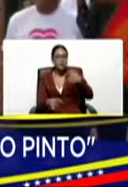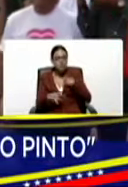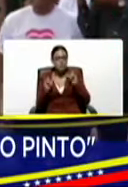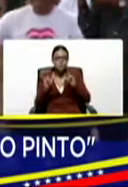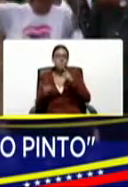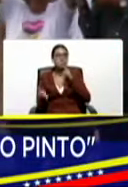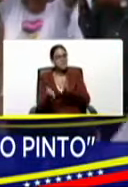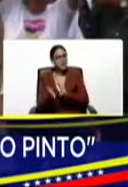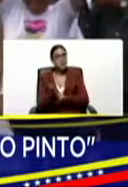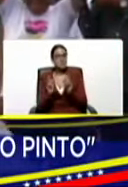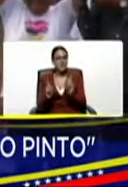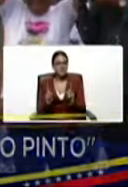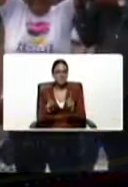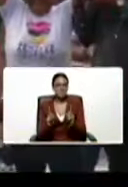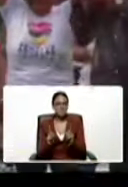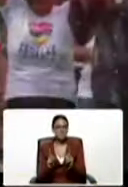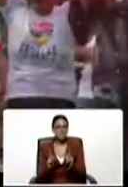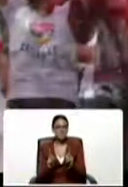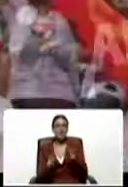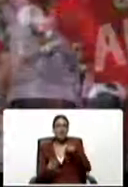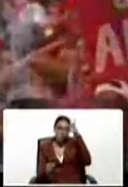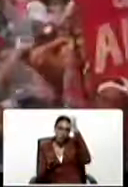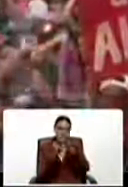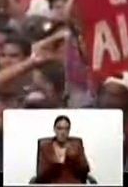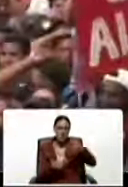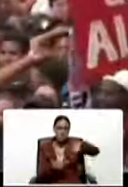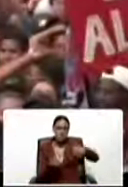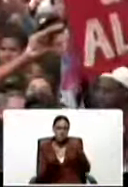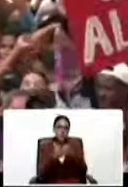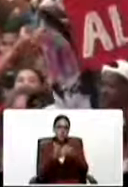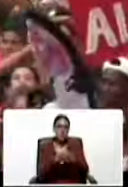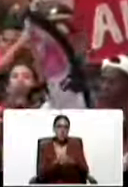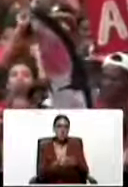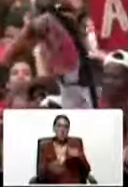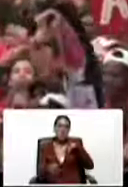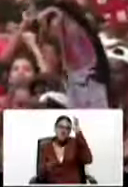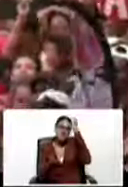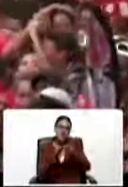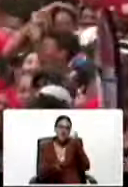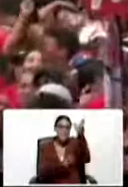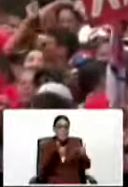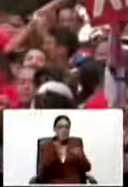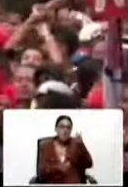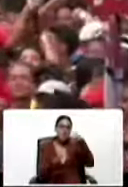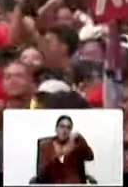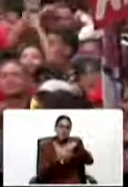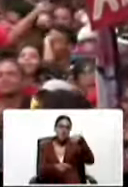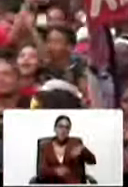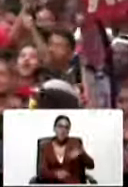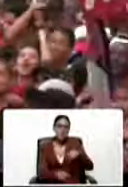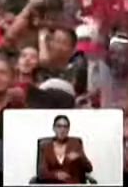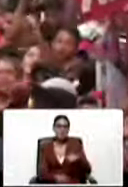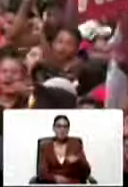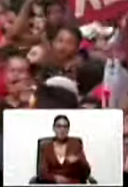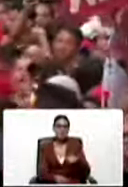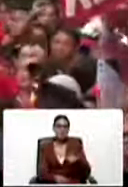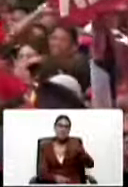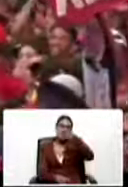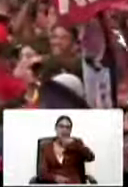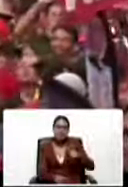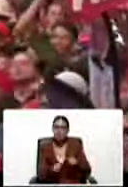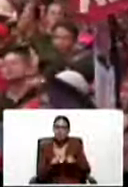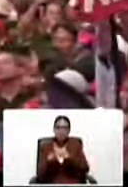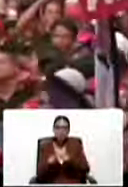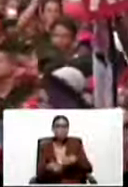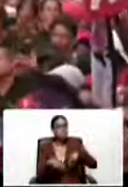Guatire. Tengo fe en ustedes, tengo fe en la gente de Venezuela. Vamos a construir